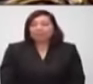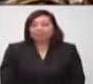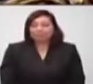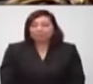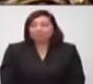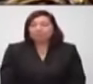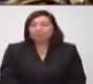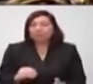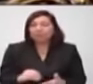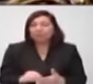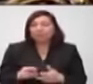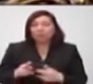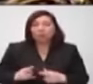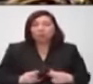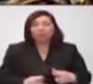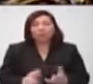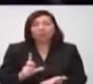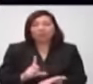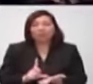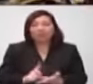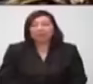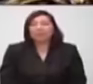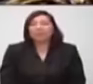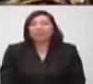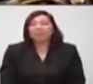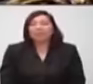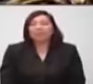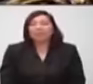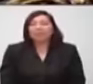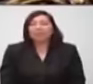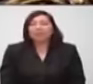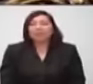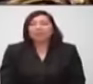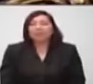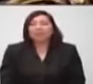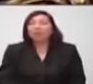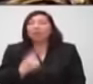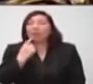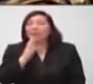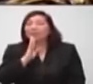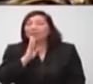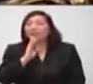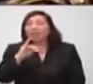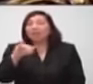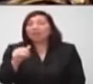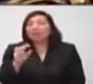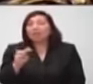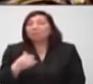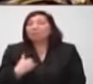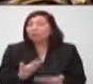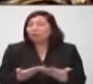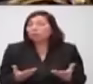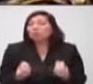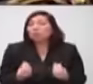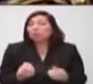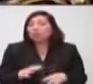de la concesionaria Rutas de Lima, a cargo del señor Jaime Villafuerte, las cosas que estamos haciendo y